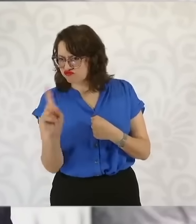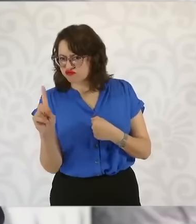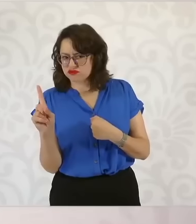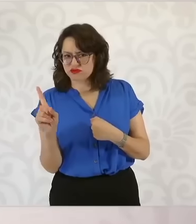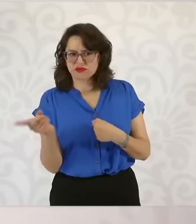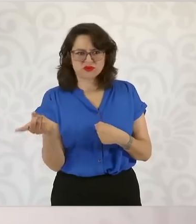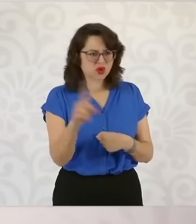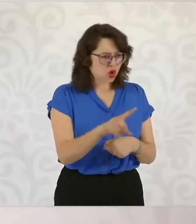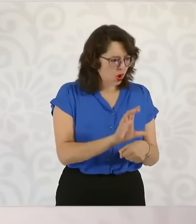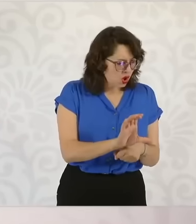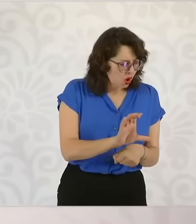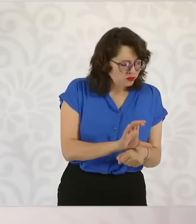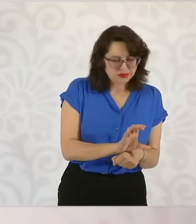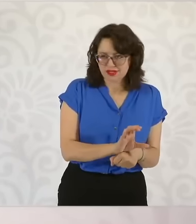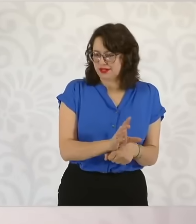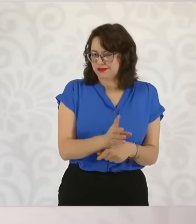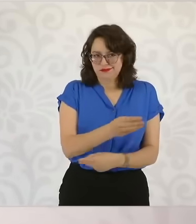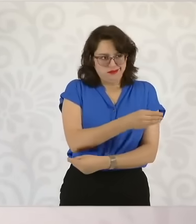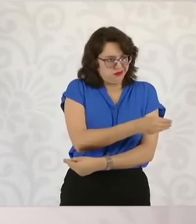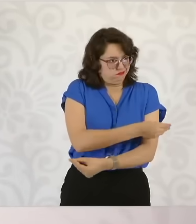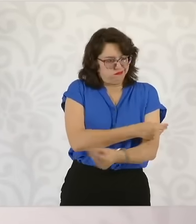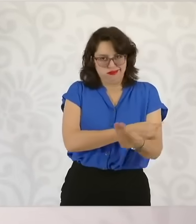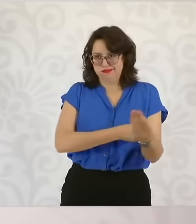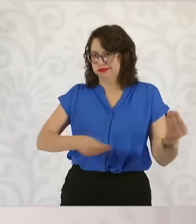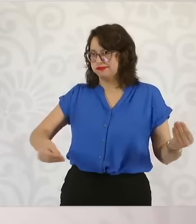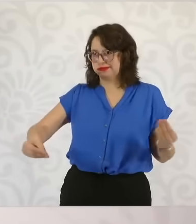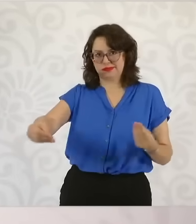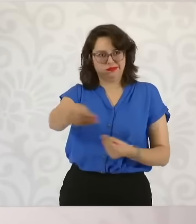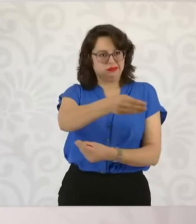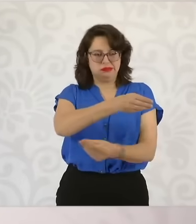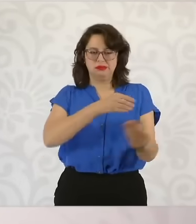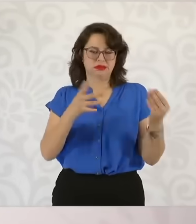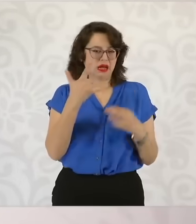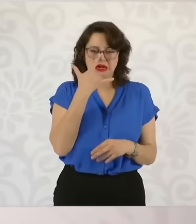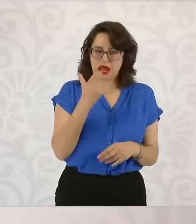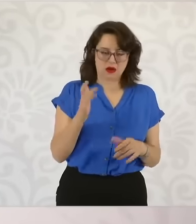en Colombia y trabaja en otros lugares, ¿no?